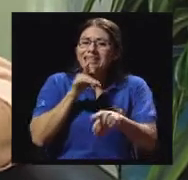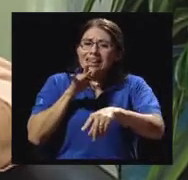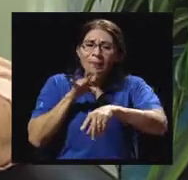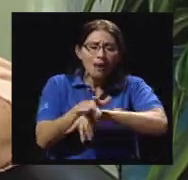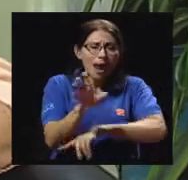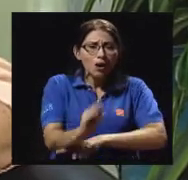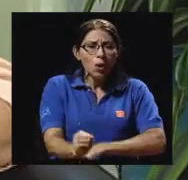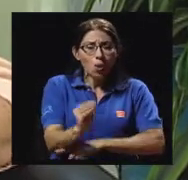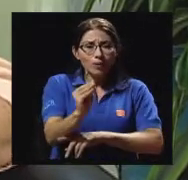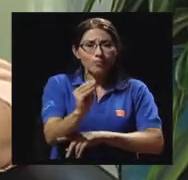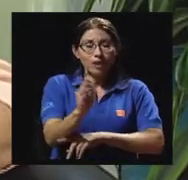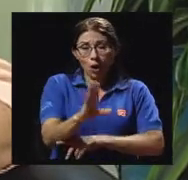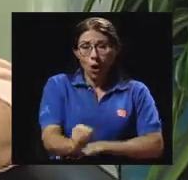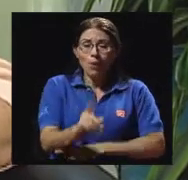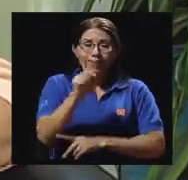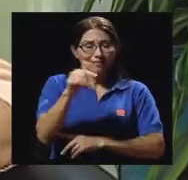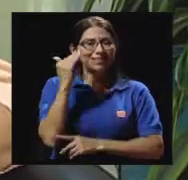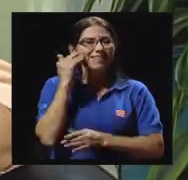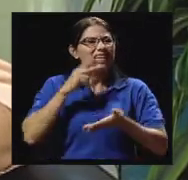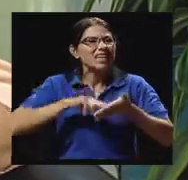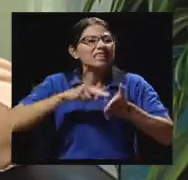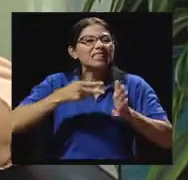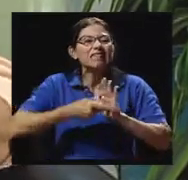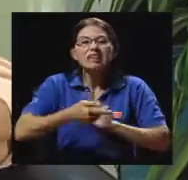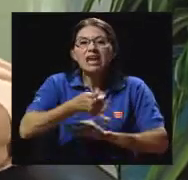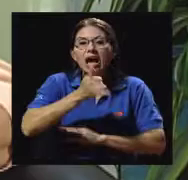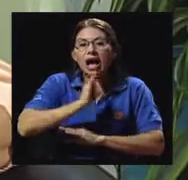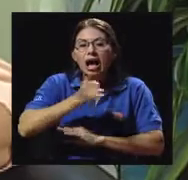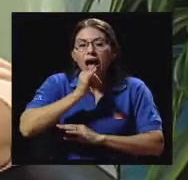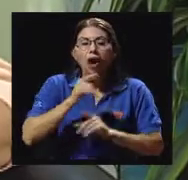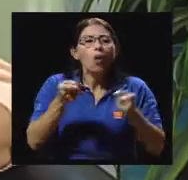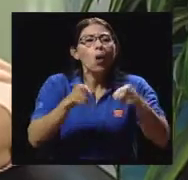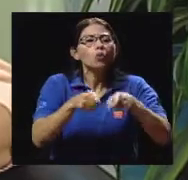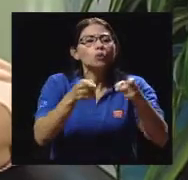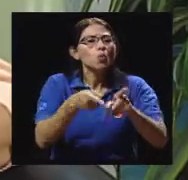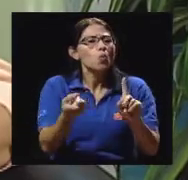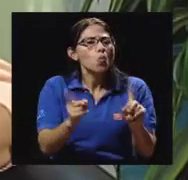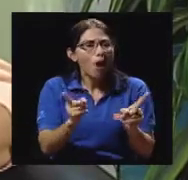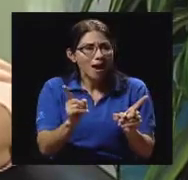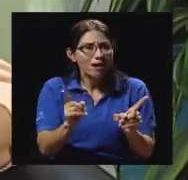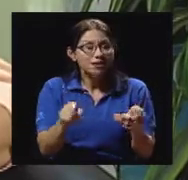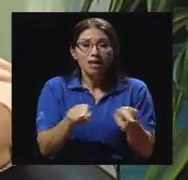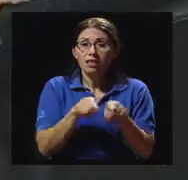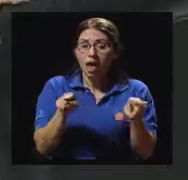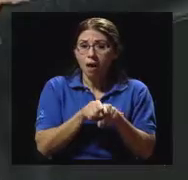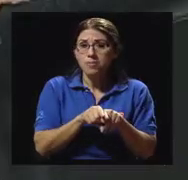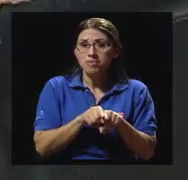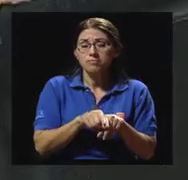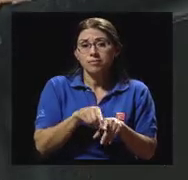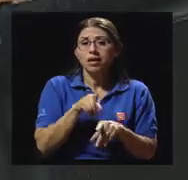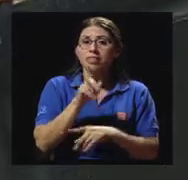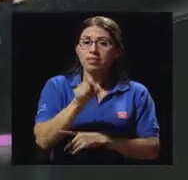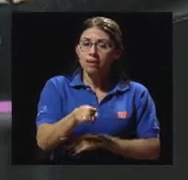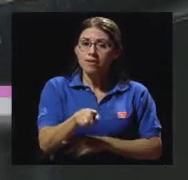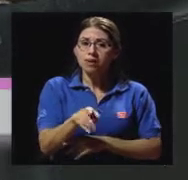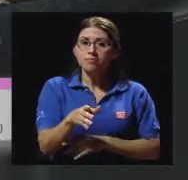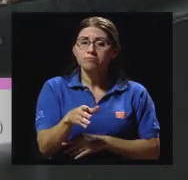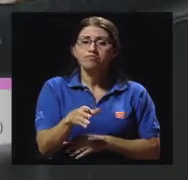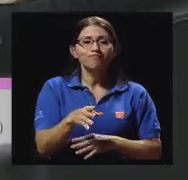temprano el chico debe saber qué significa consumir alcohol, qué consecuencias puede tener el consumir alcohol, y para eso tiene que haber